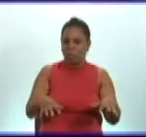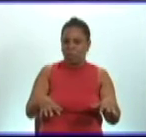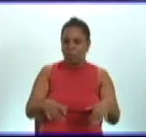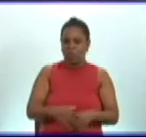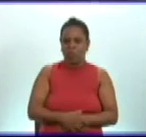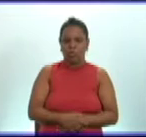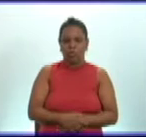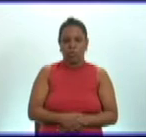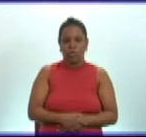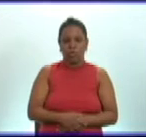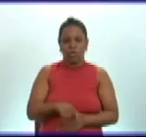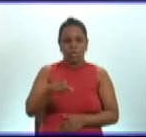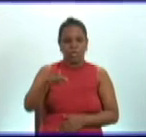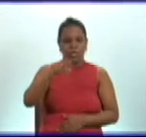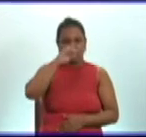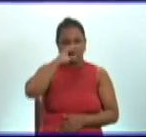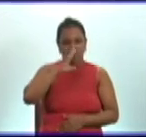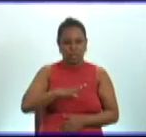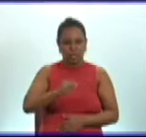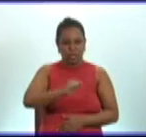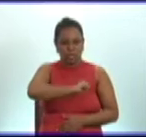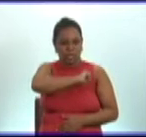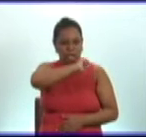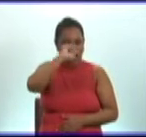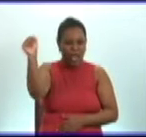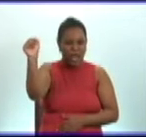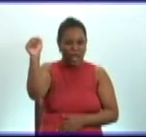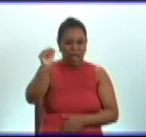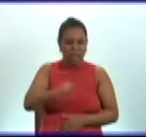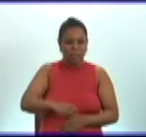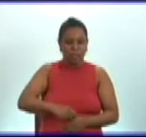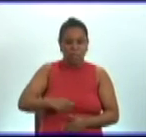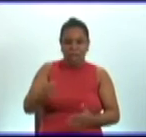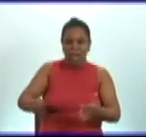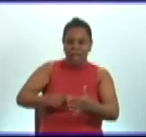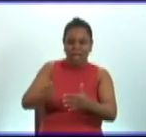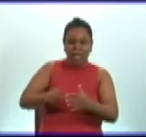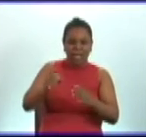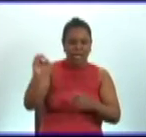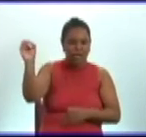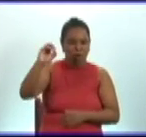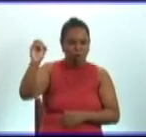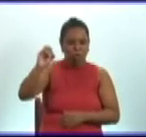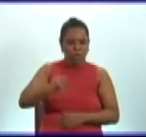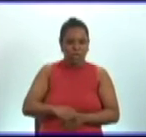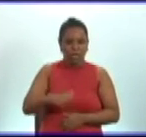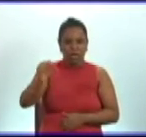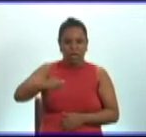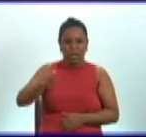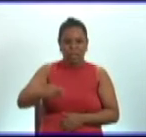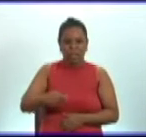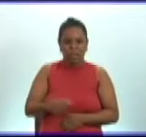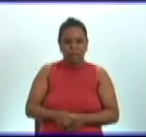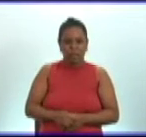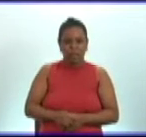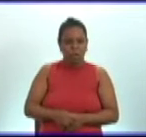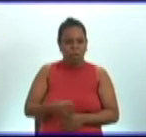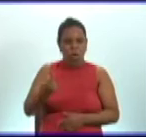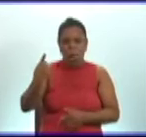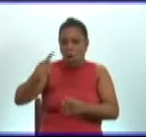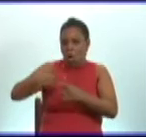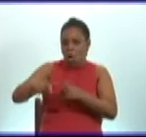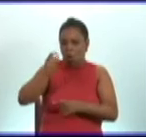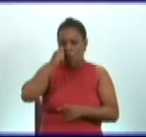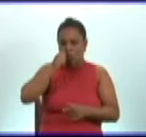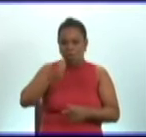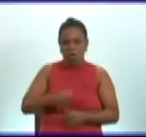Esos insurrectos están ganando la guerra en el Oriente. Ahora mismo el capitán general está intentando detenerlos, arriesgando su vida y la de miles de hombres. ¿Y ustedes